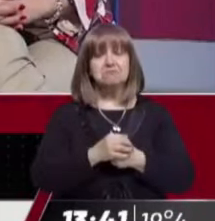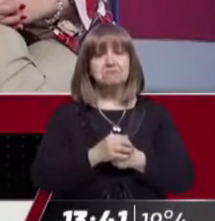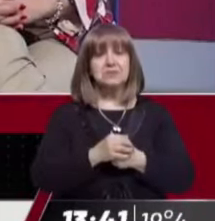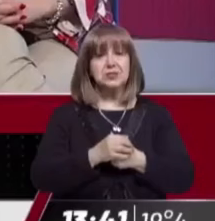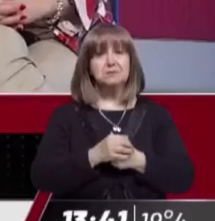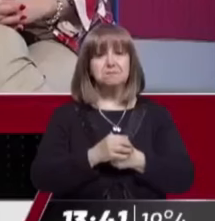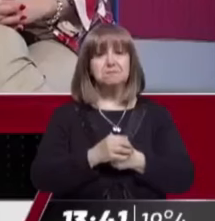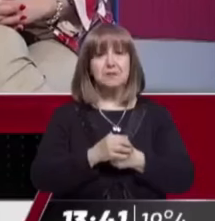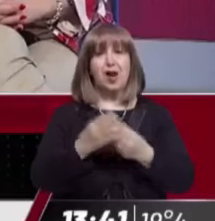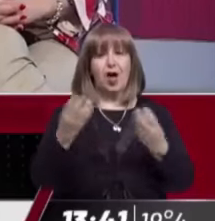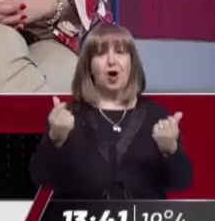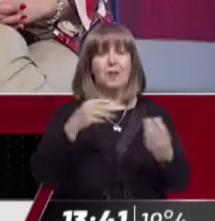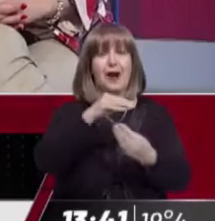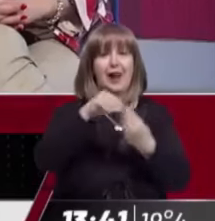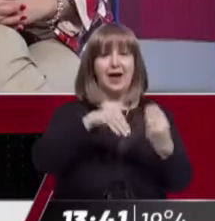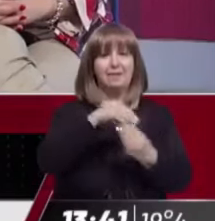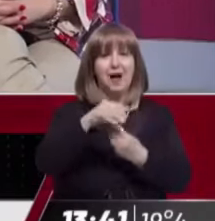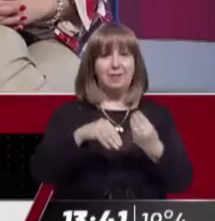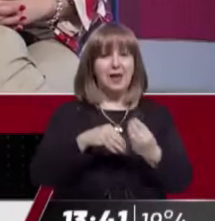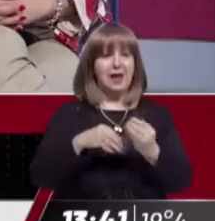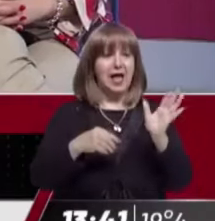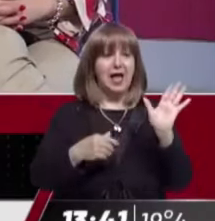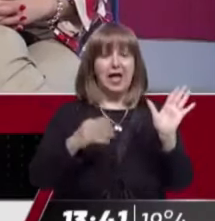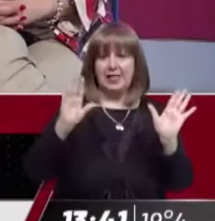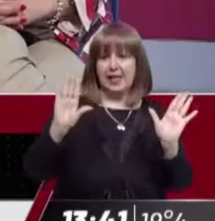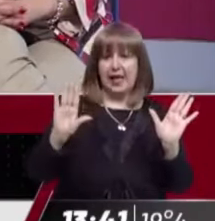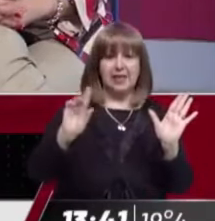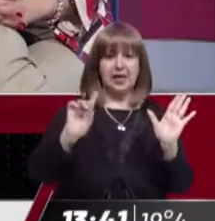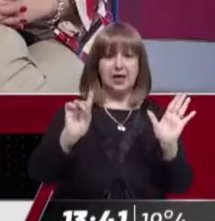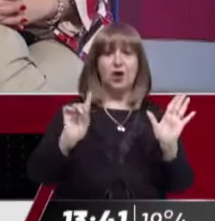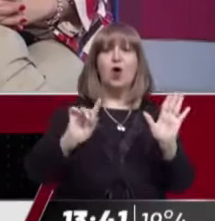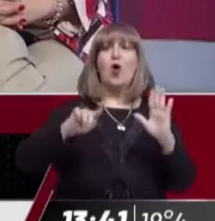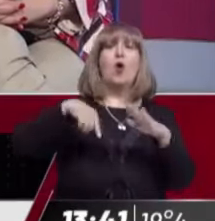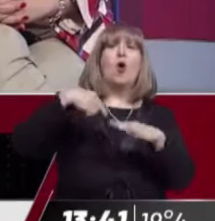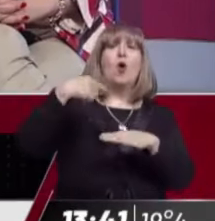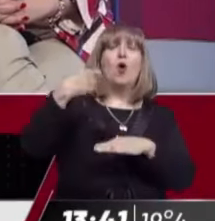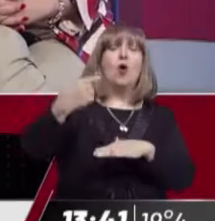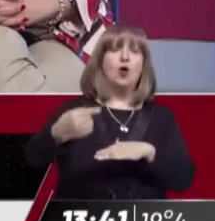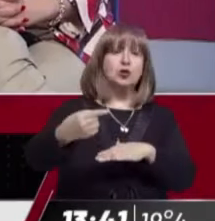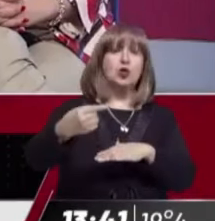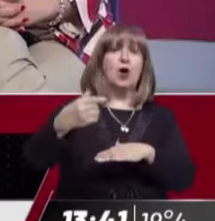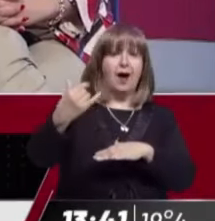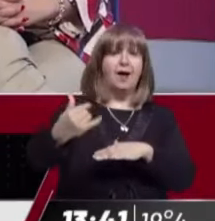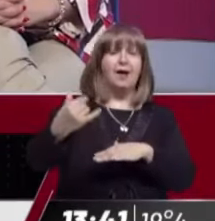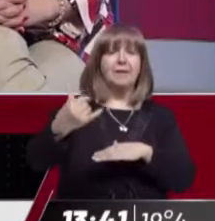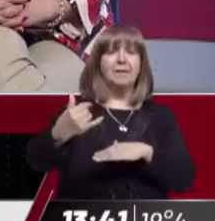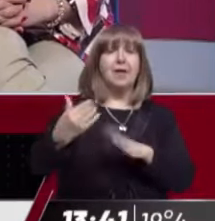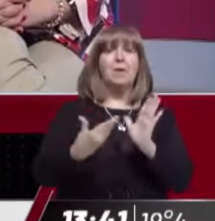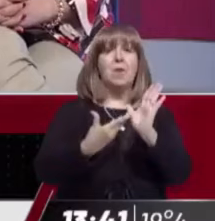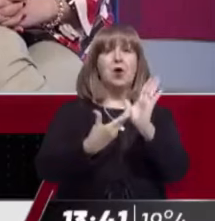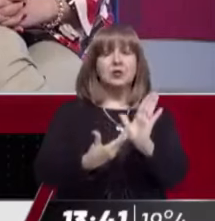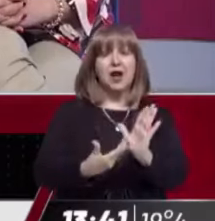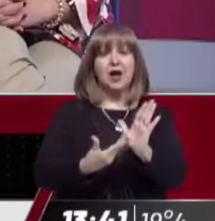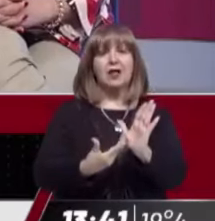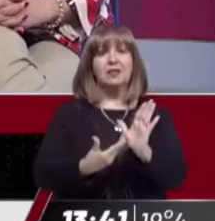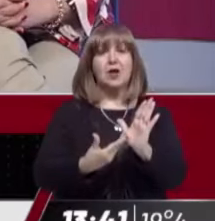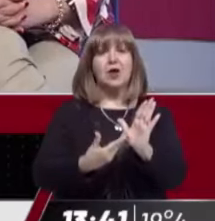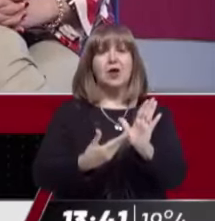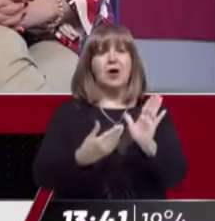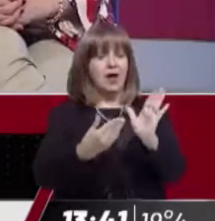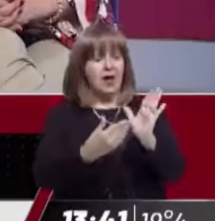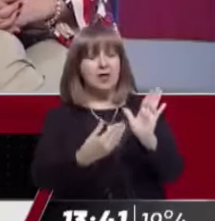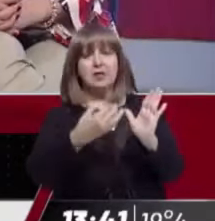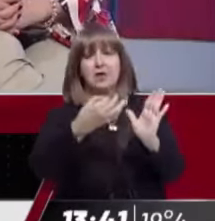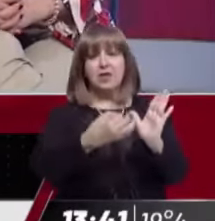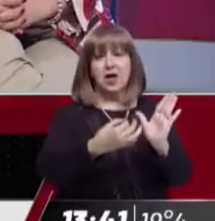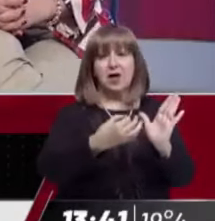vos ves, no este material en particular, pero sí algunos que son. Mostrando las bondades de uno u